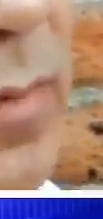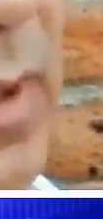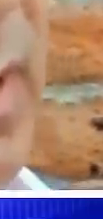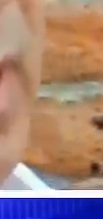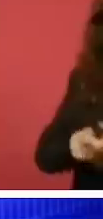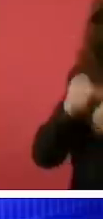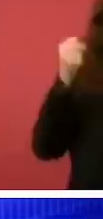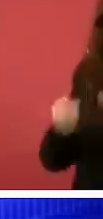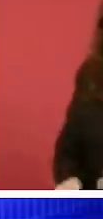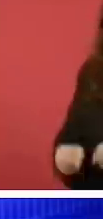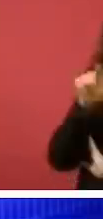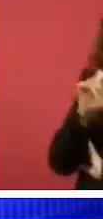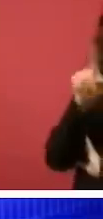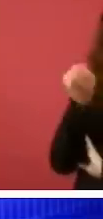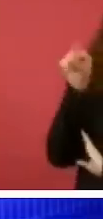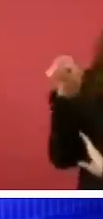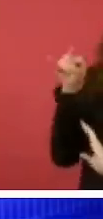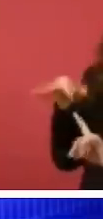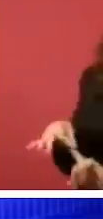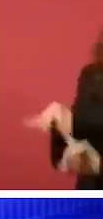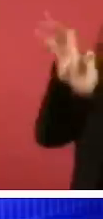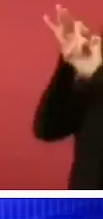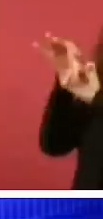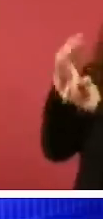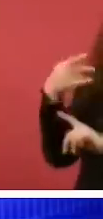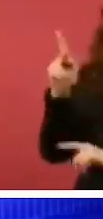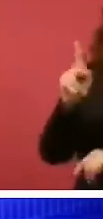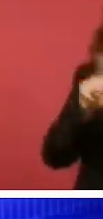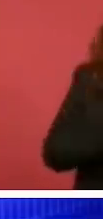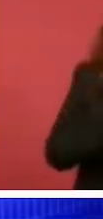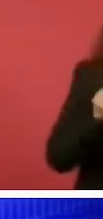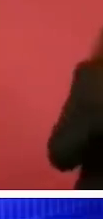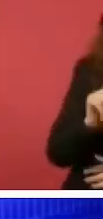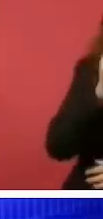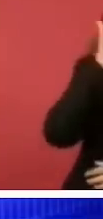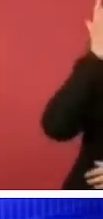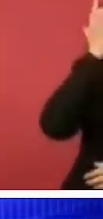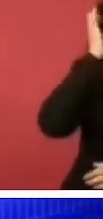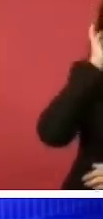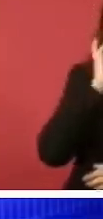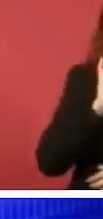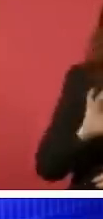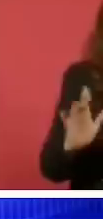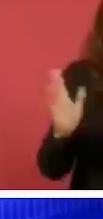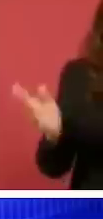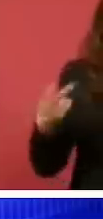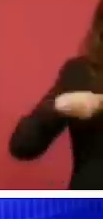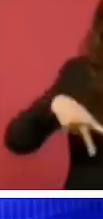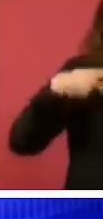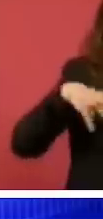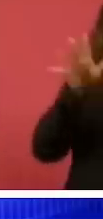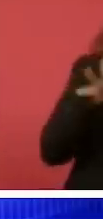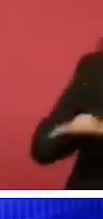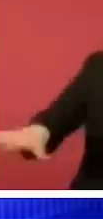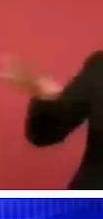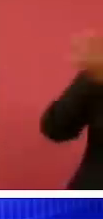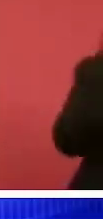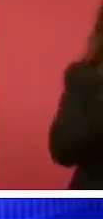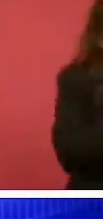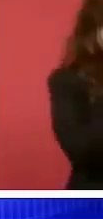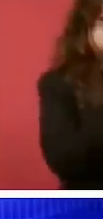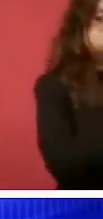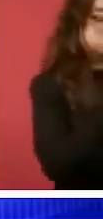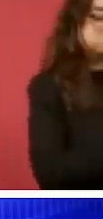ya inició en la primera etapa que es la selección de Jurado para posteriormente arrancar con los alegatos de los abogados Así que